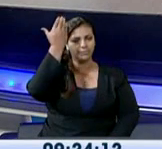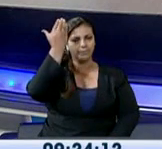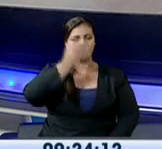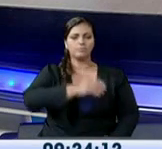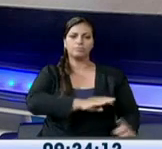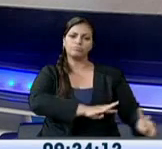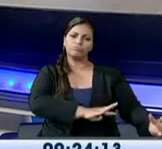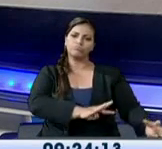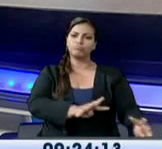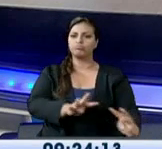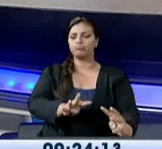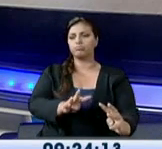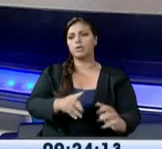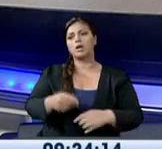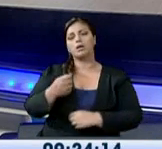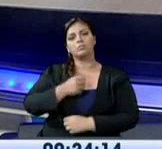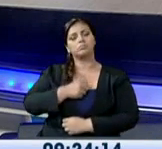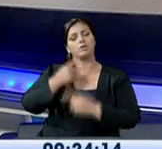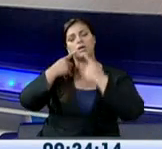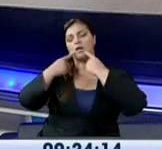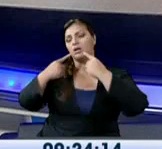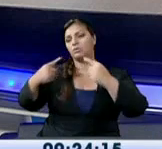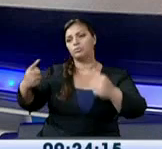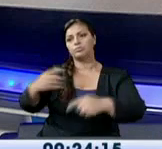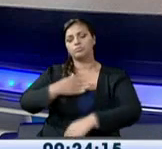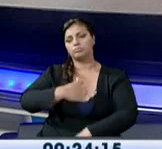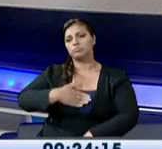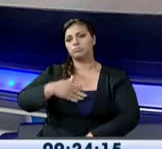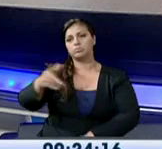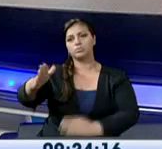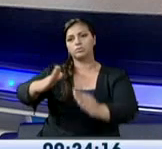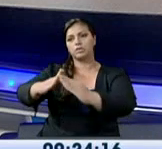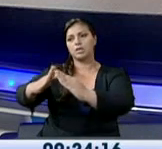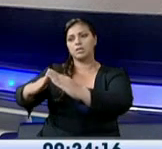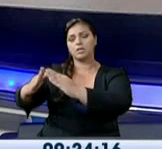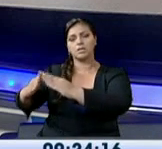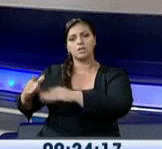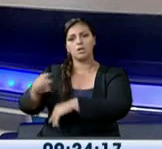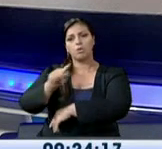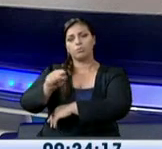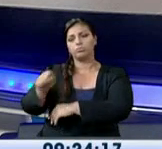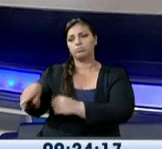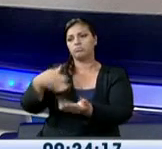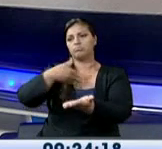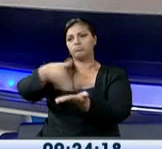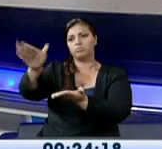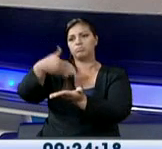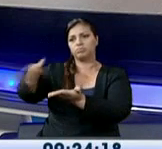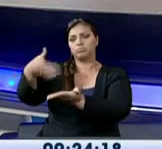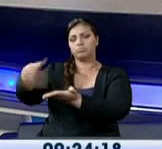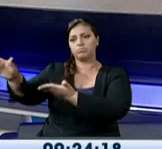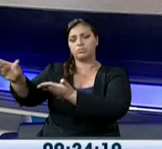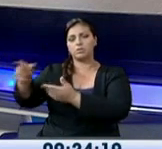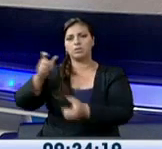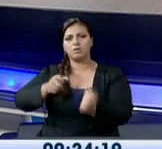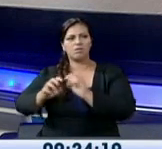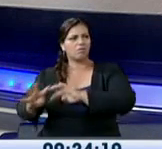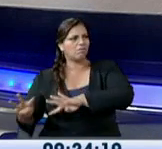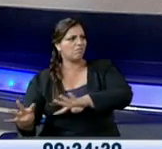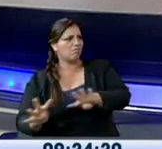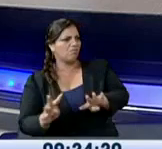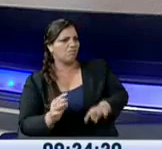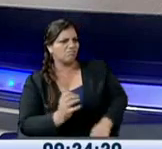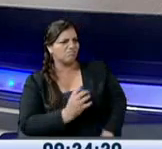fue recibido con agresiones, por lo que se suspendió este proceso. La alcaldesa del Cantón rechaza este tipo de